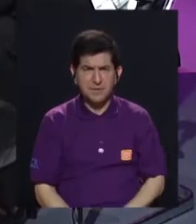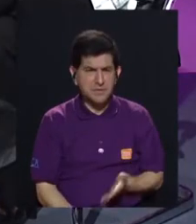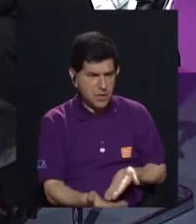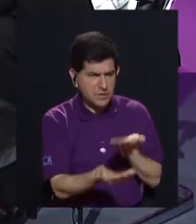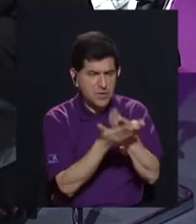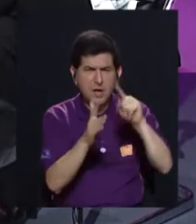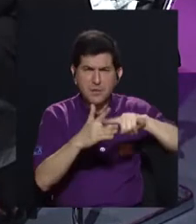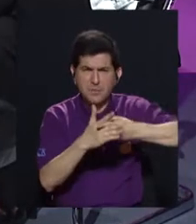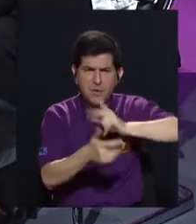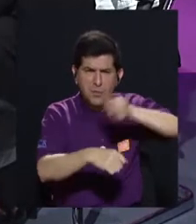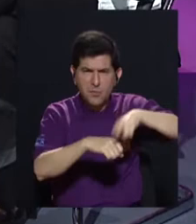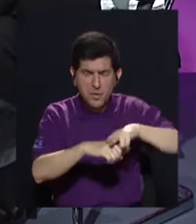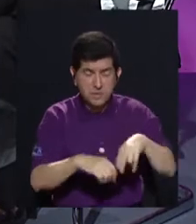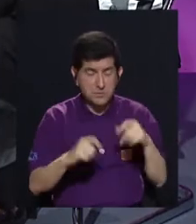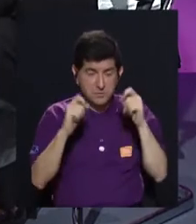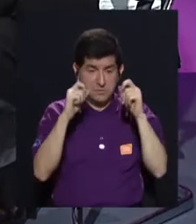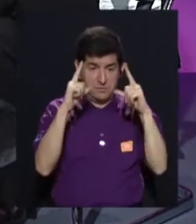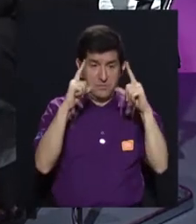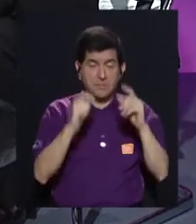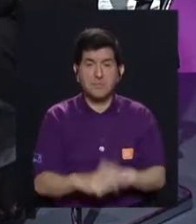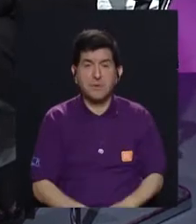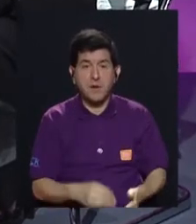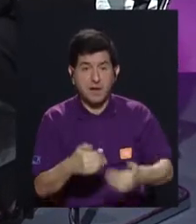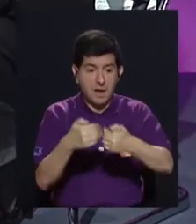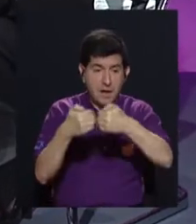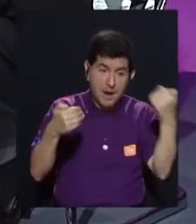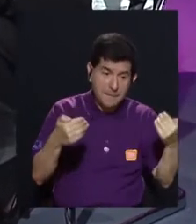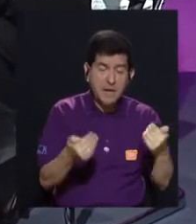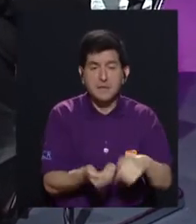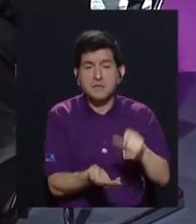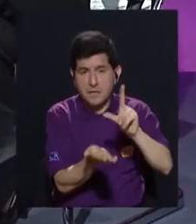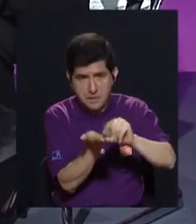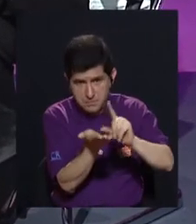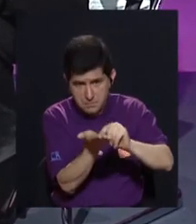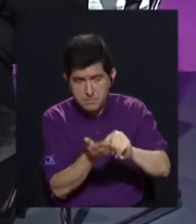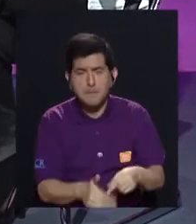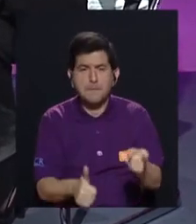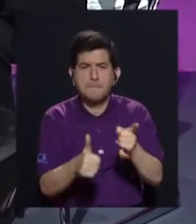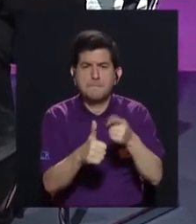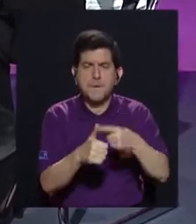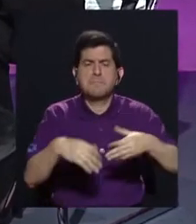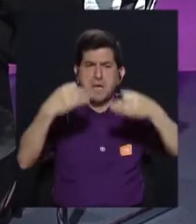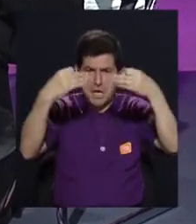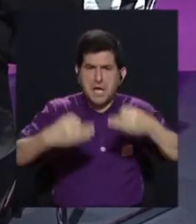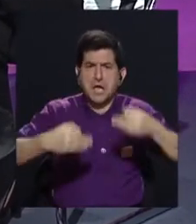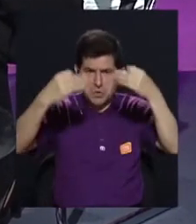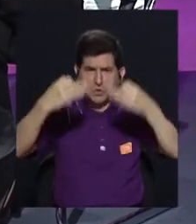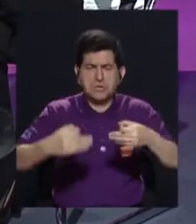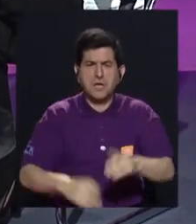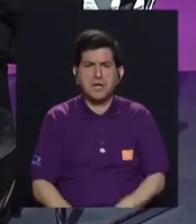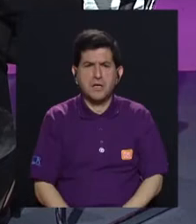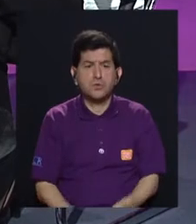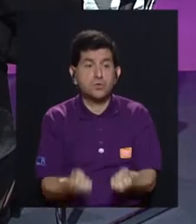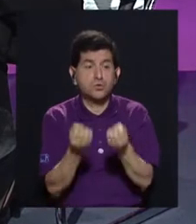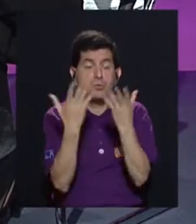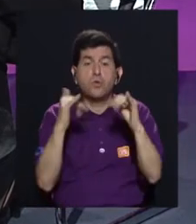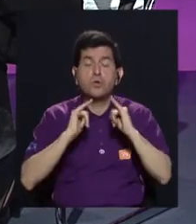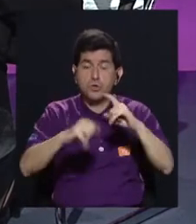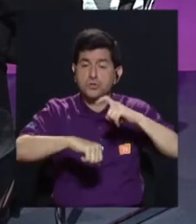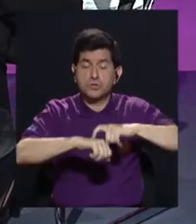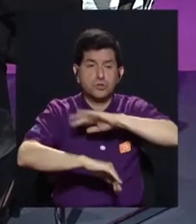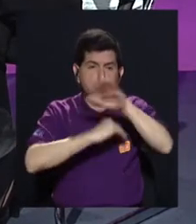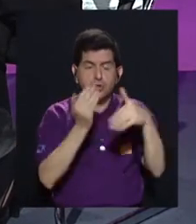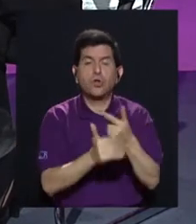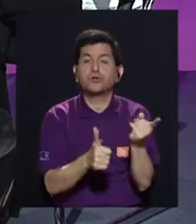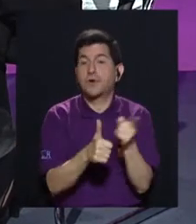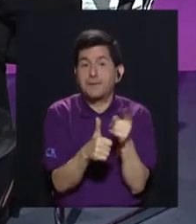restauración es que de lo que he visto a parte del programa en prensa es que sus primeros decretos que parece que van a ser muchos simultáneos porque todos son el